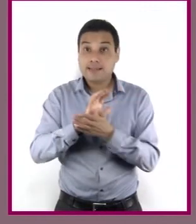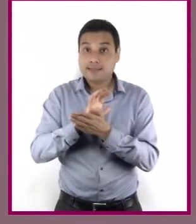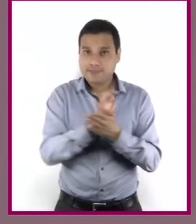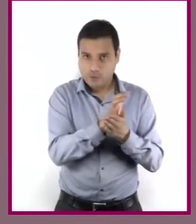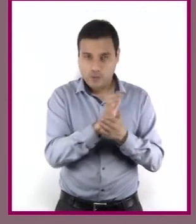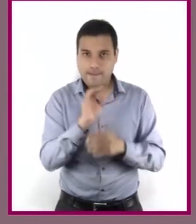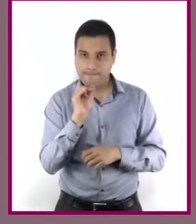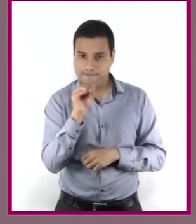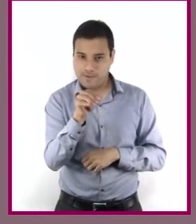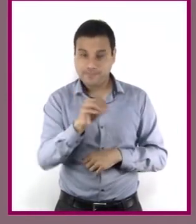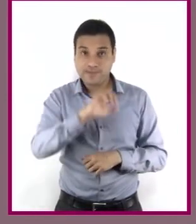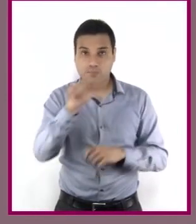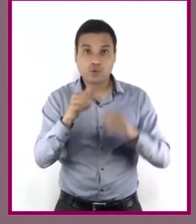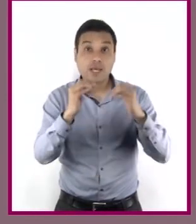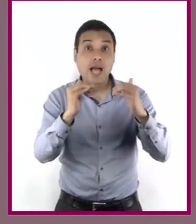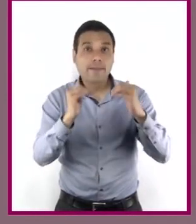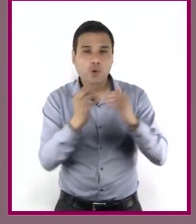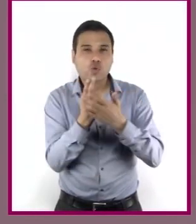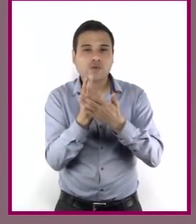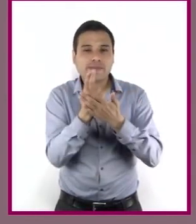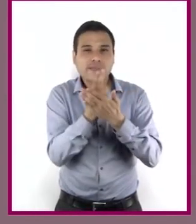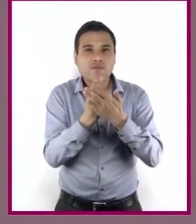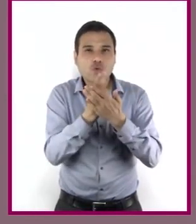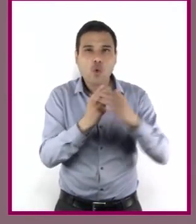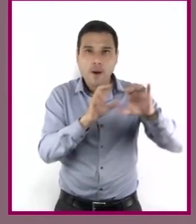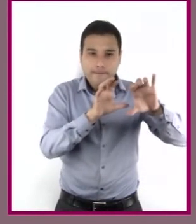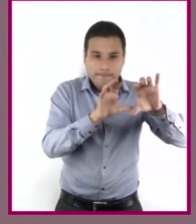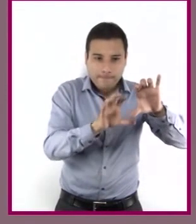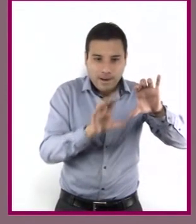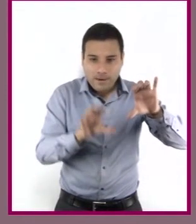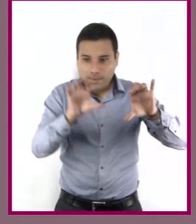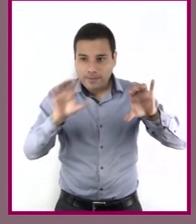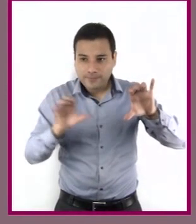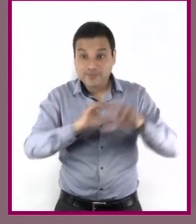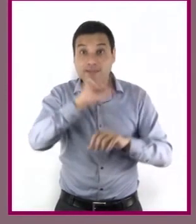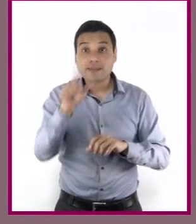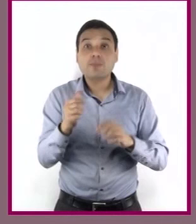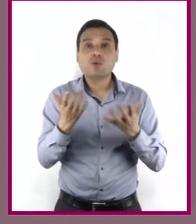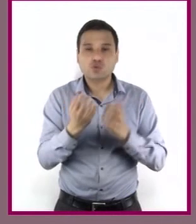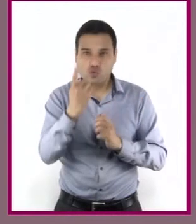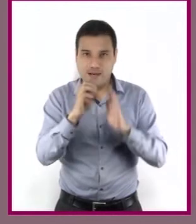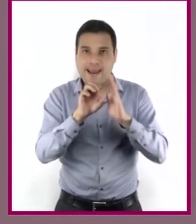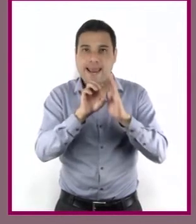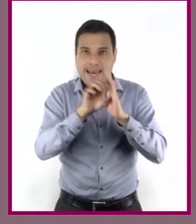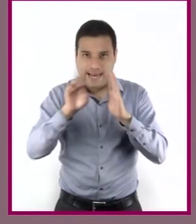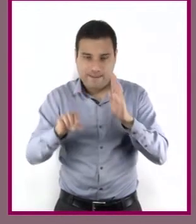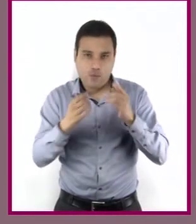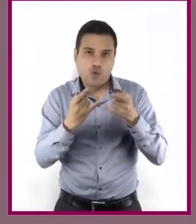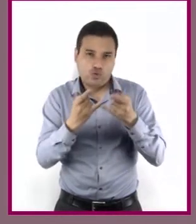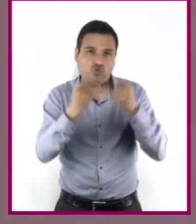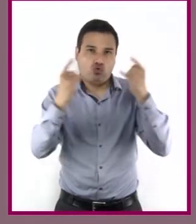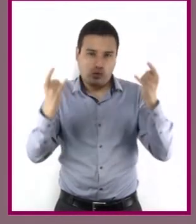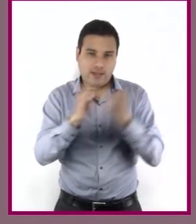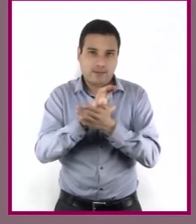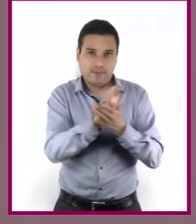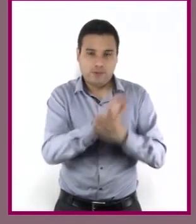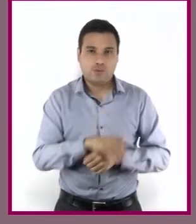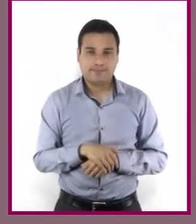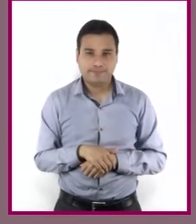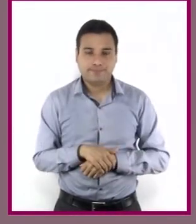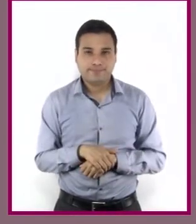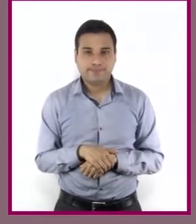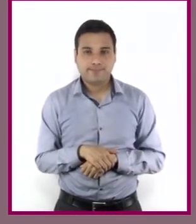Luego, incluimos nuestro diagrama y para terminar, colocamos un ejemplo de caso de discriminación,